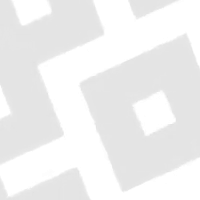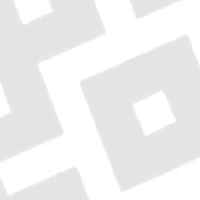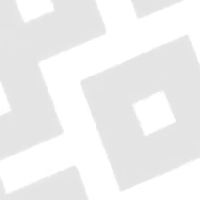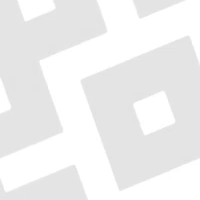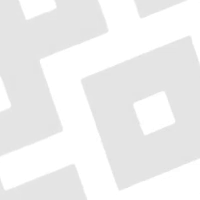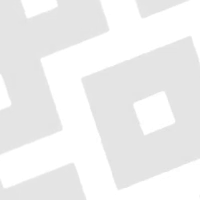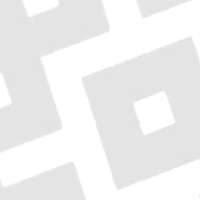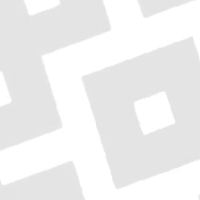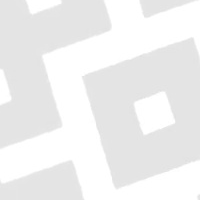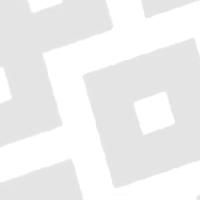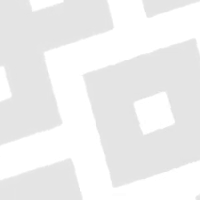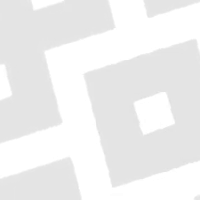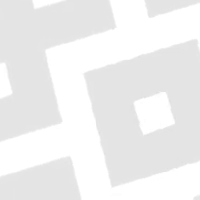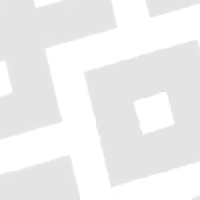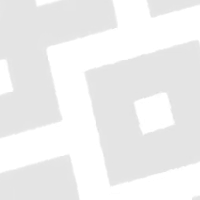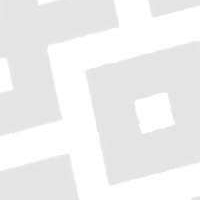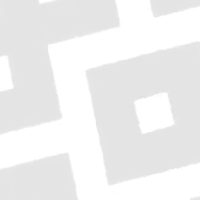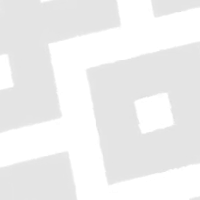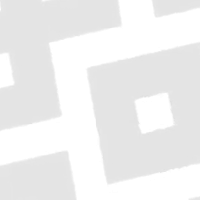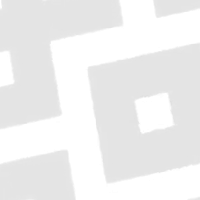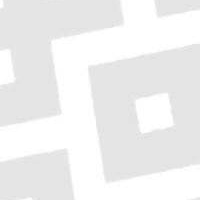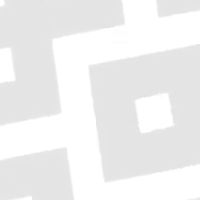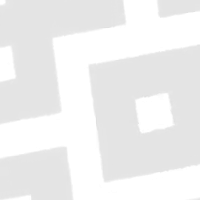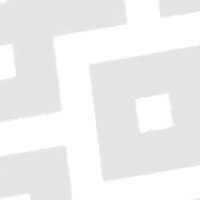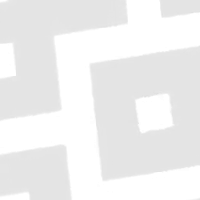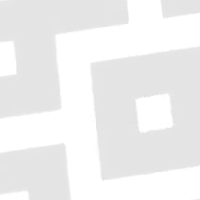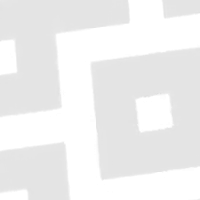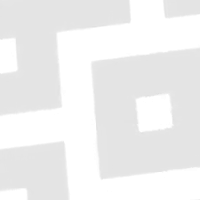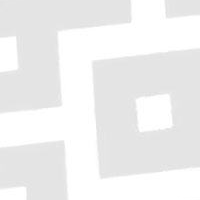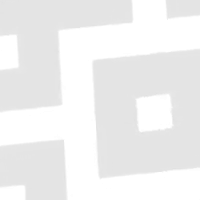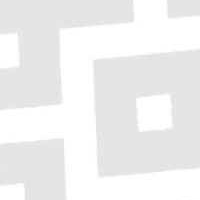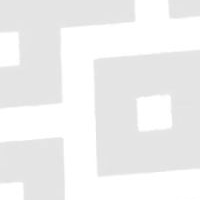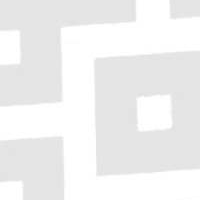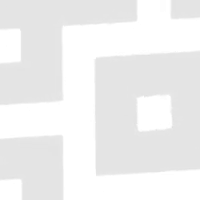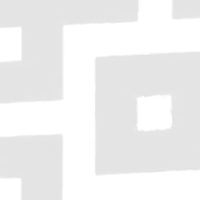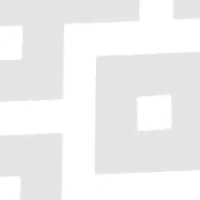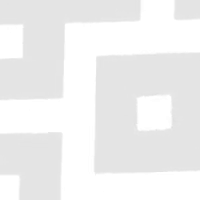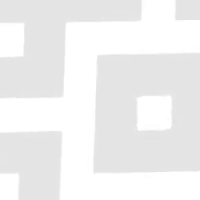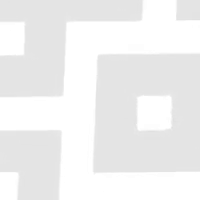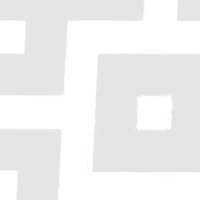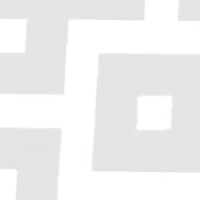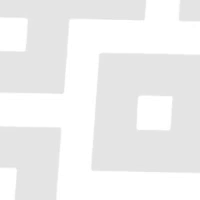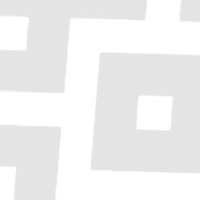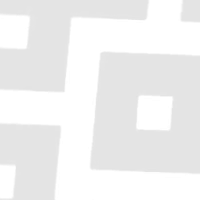Estrategia estatal contra el coronavirus. Actualización en Veracruz.